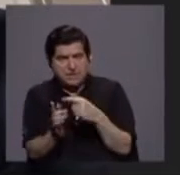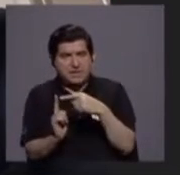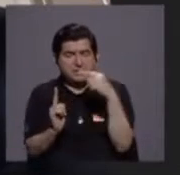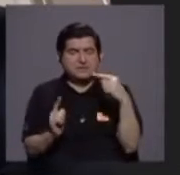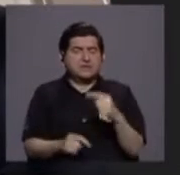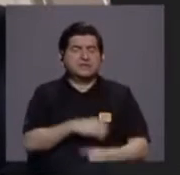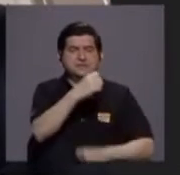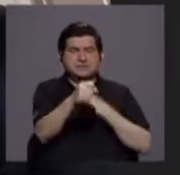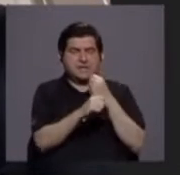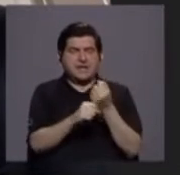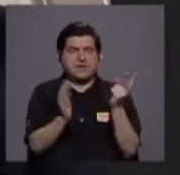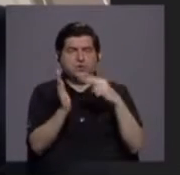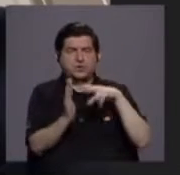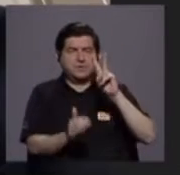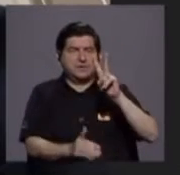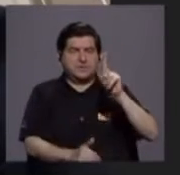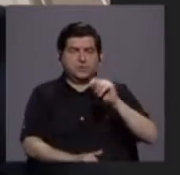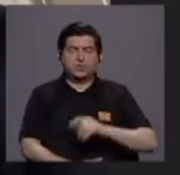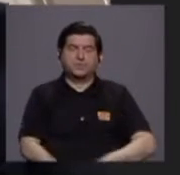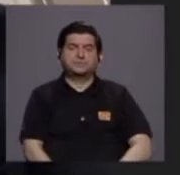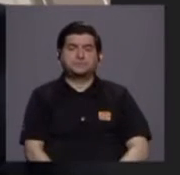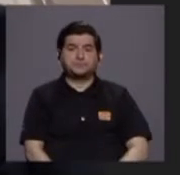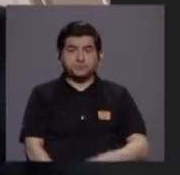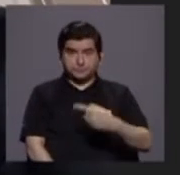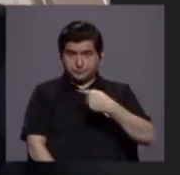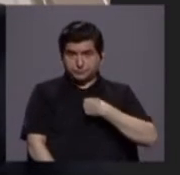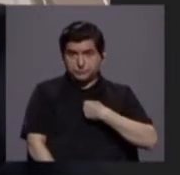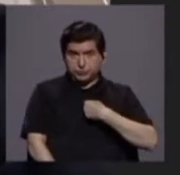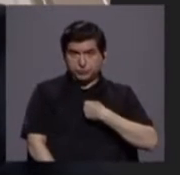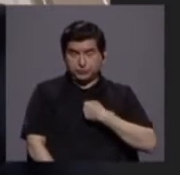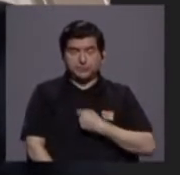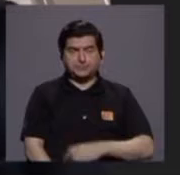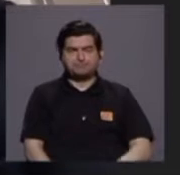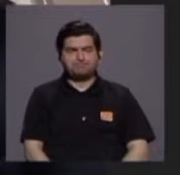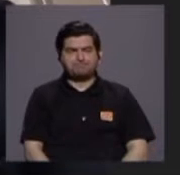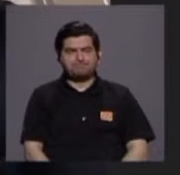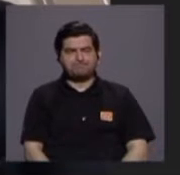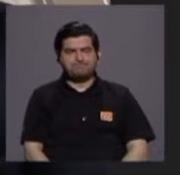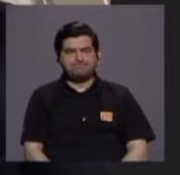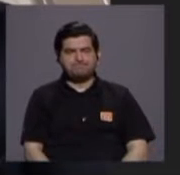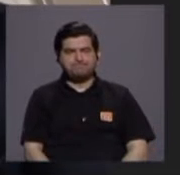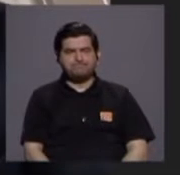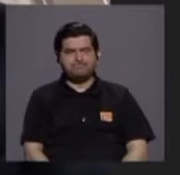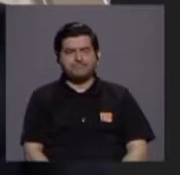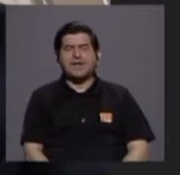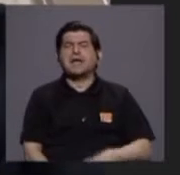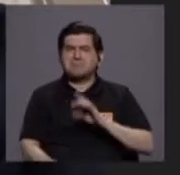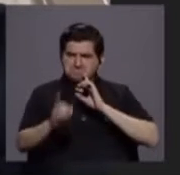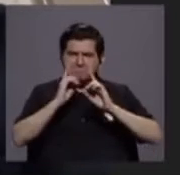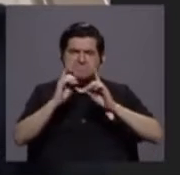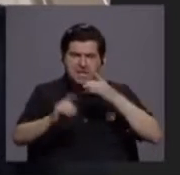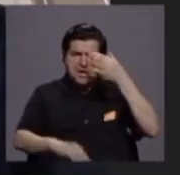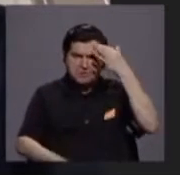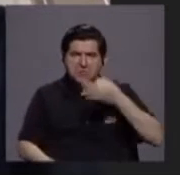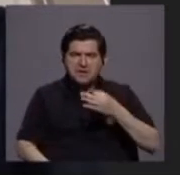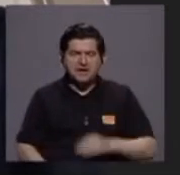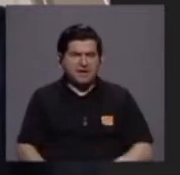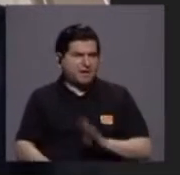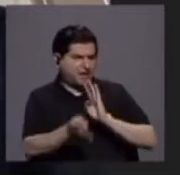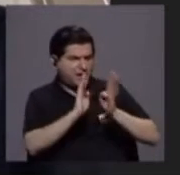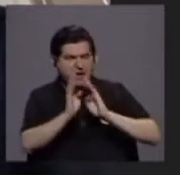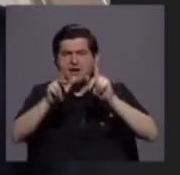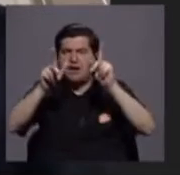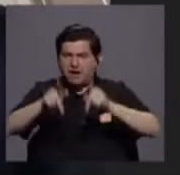del año 21. Yo soy muy... Es decir, asiduo al diálogo, a conversar con la